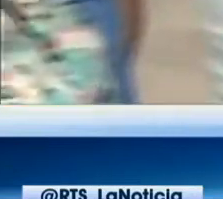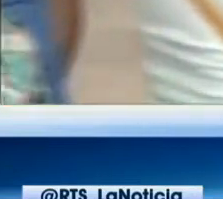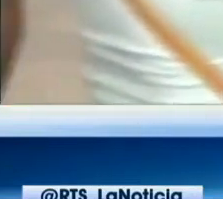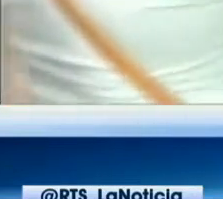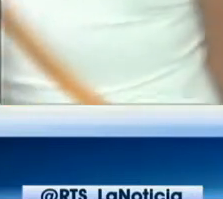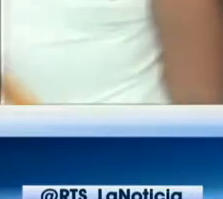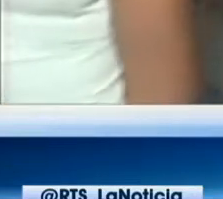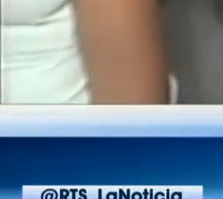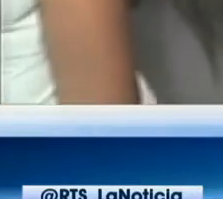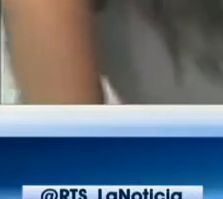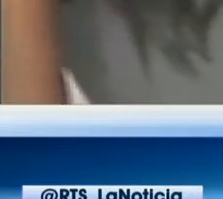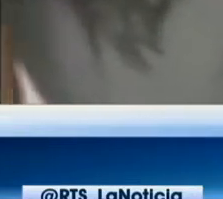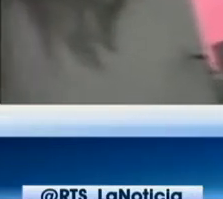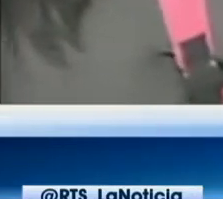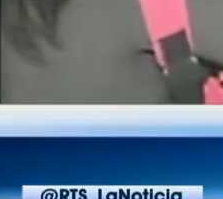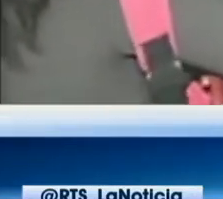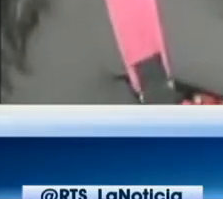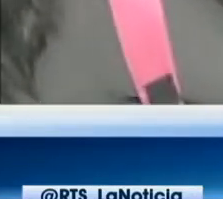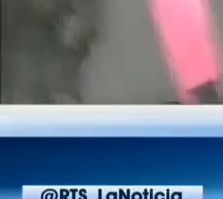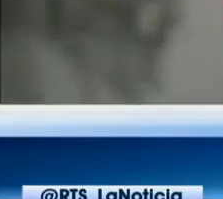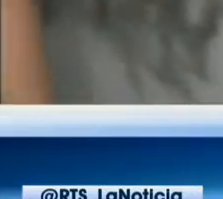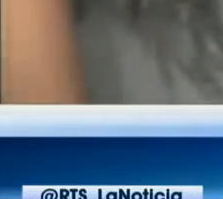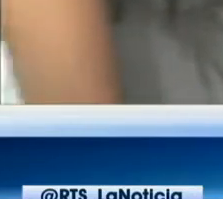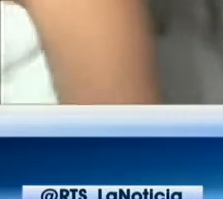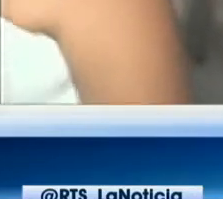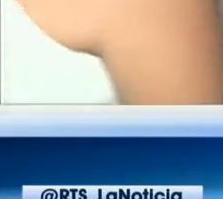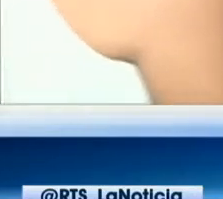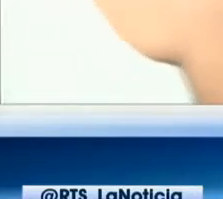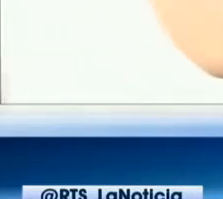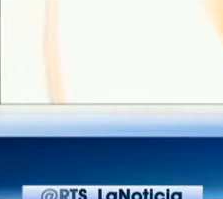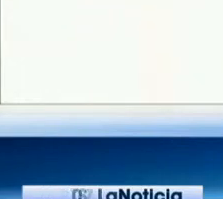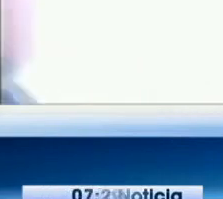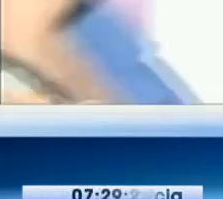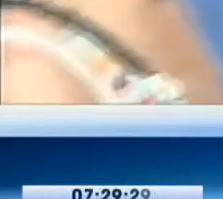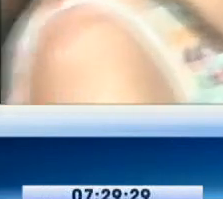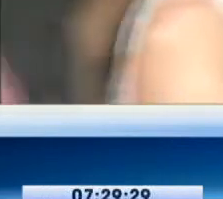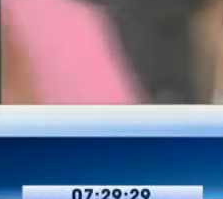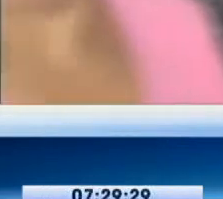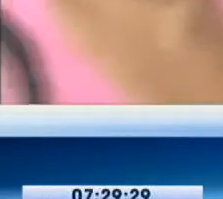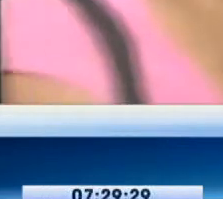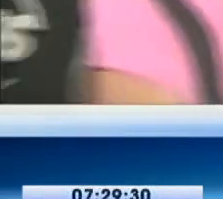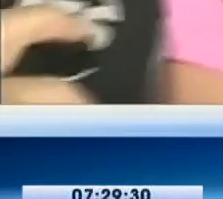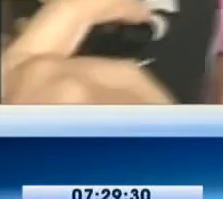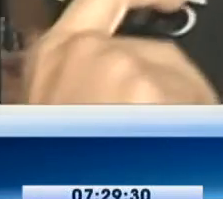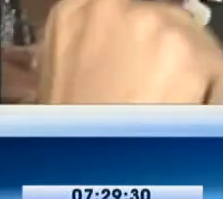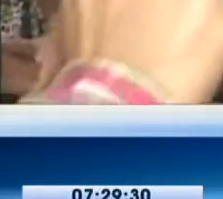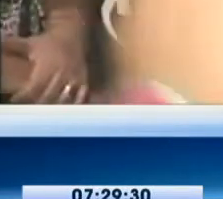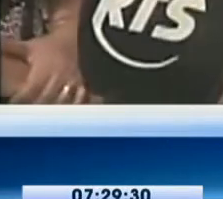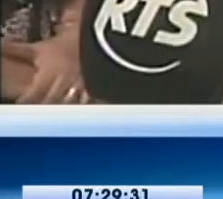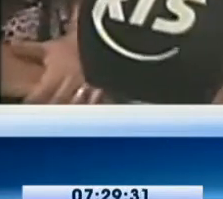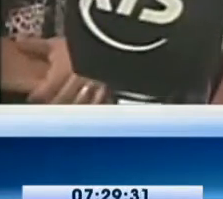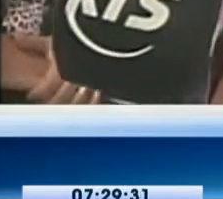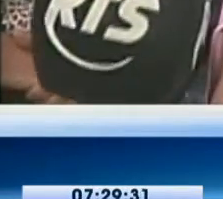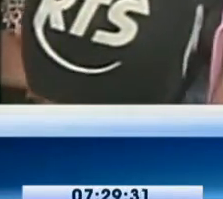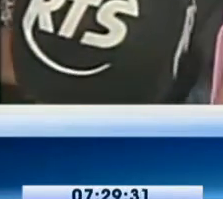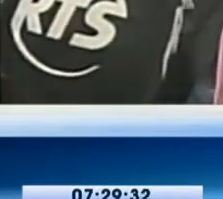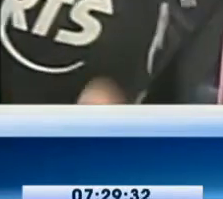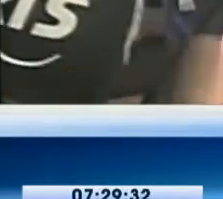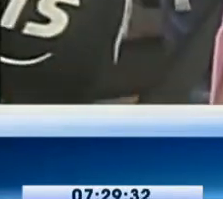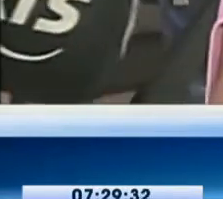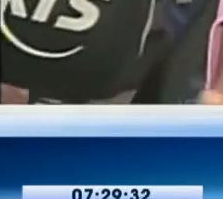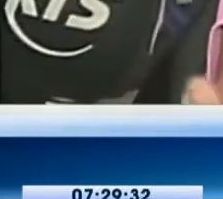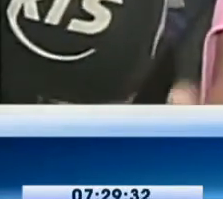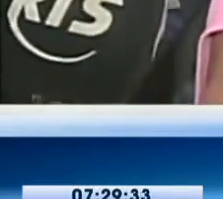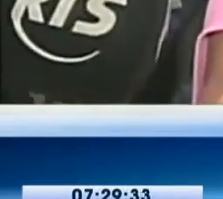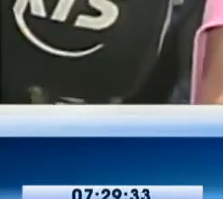cooperativa de buses que van hacia Jipijapa. Amiga, buen día. Bueno, obviamente va hacia Jipijapa, ¿no? Aprovechando de este feriado para